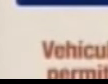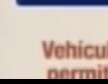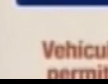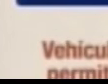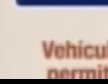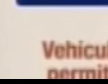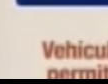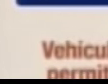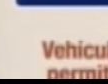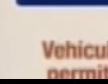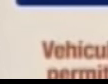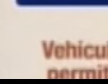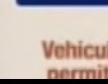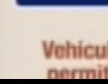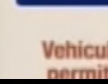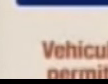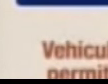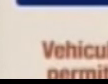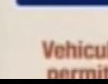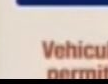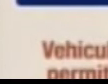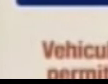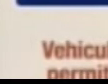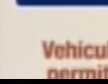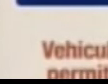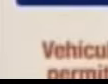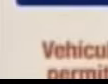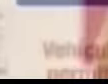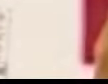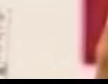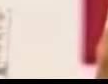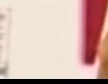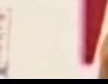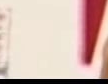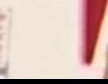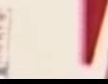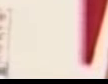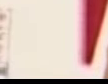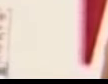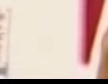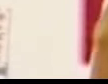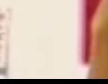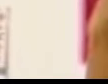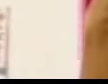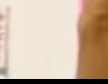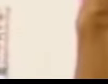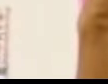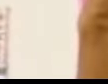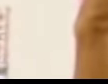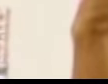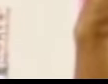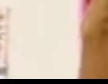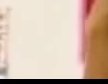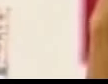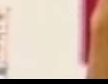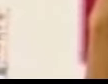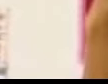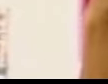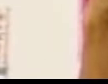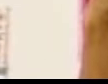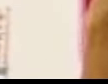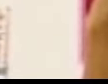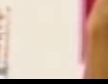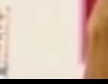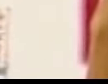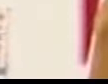Miren para los taxistas, ¿no? La diferencia. Porque estos carros sobre todo es para servicio urbano, porque tienen poco alcance. No es lo